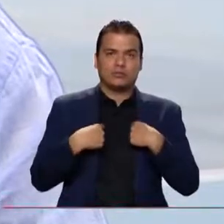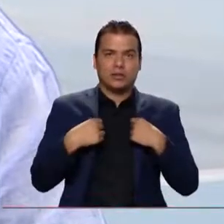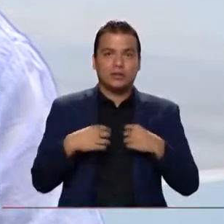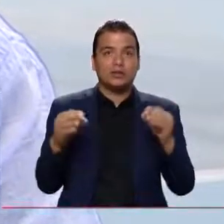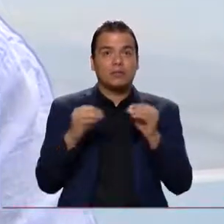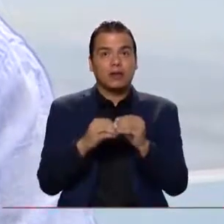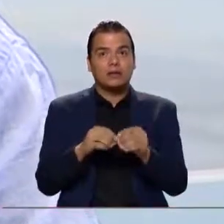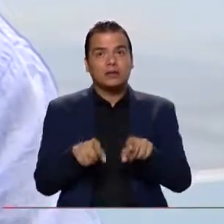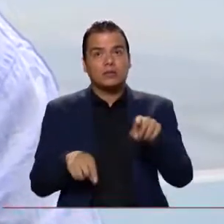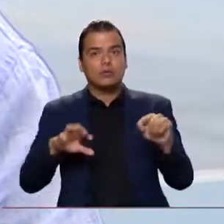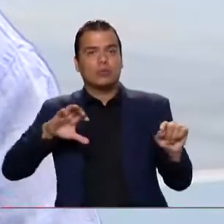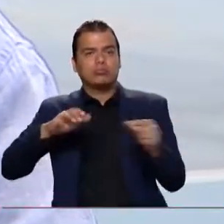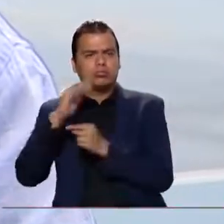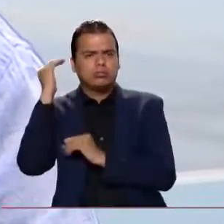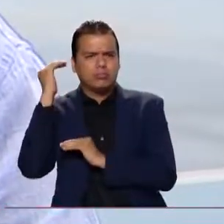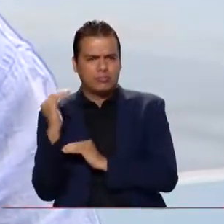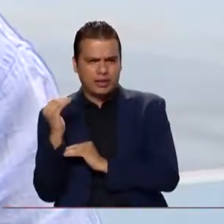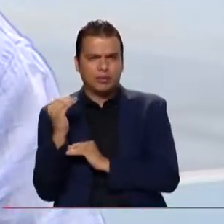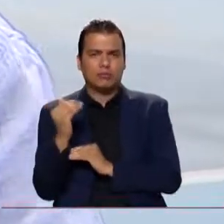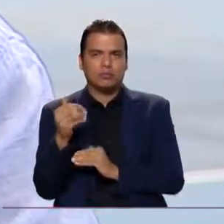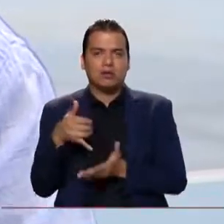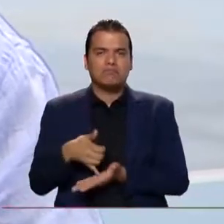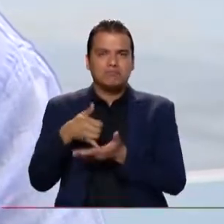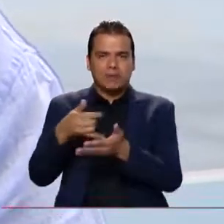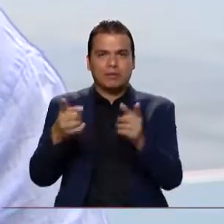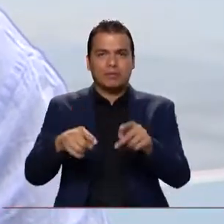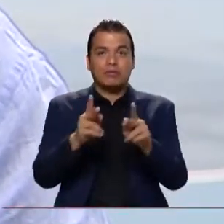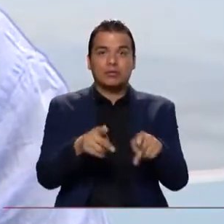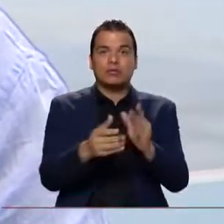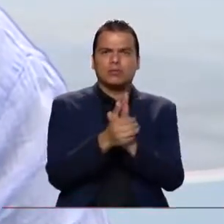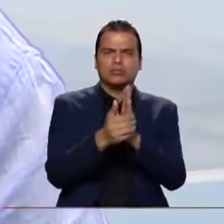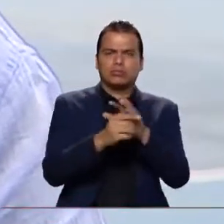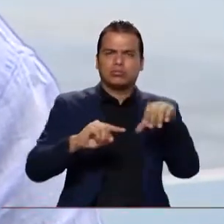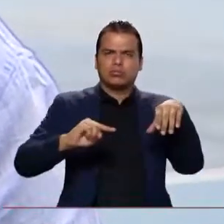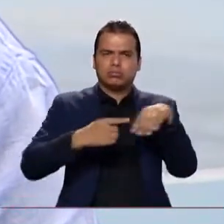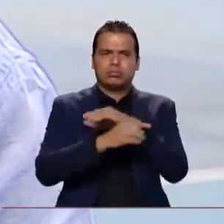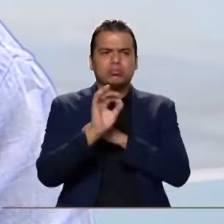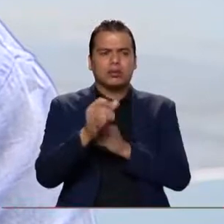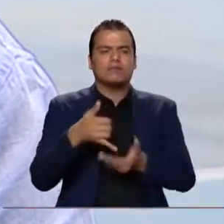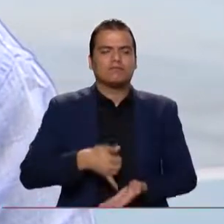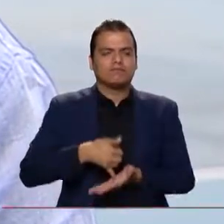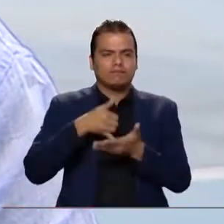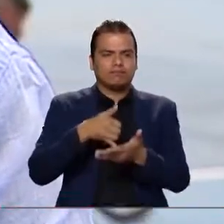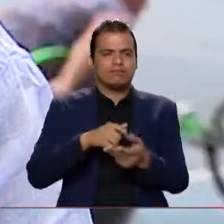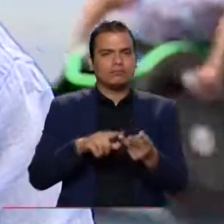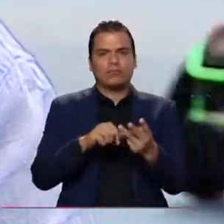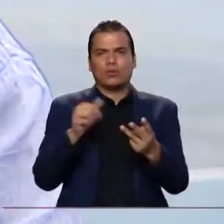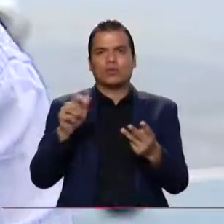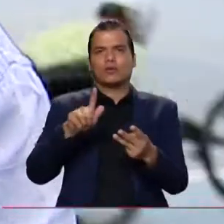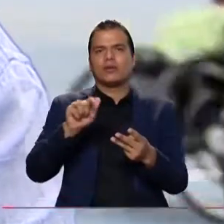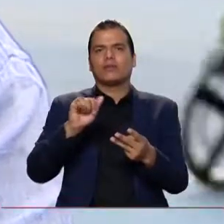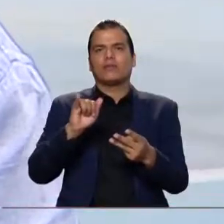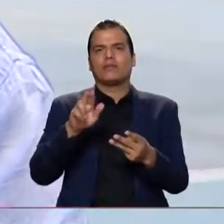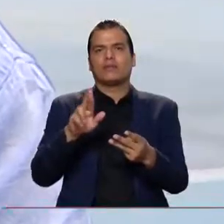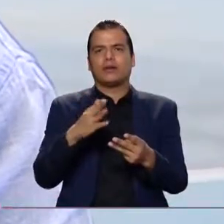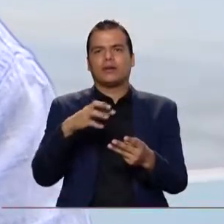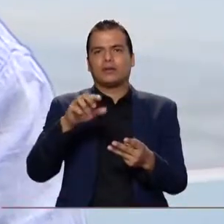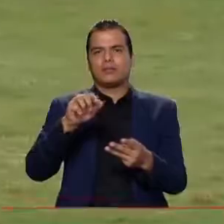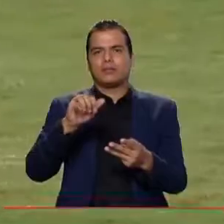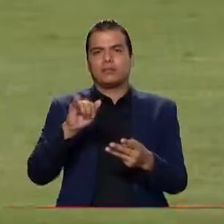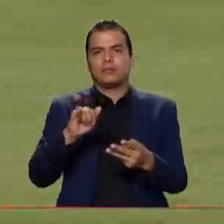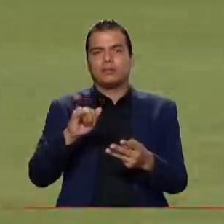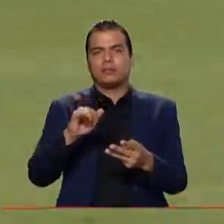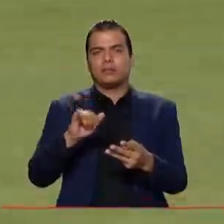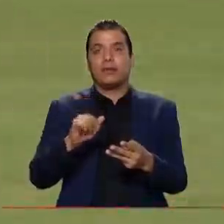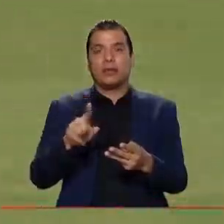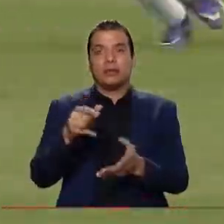menos vencida se va a premiar también el goleador del torneo y se va a premiar el fair play se le va a dar un millón de pesos